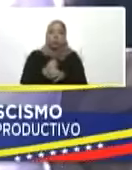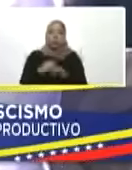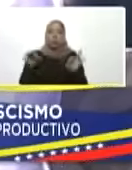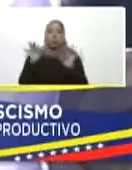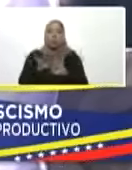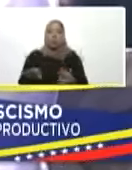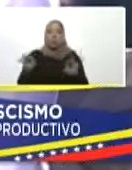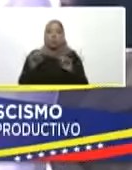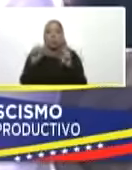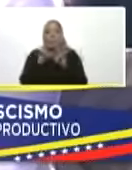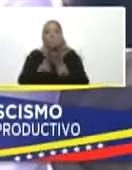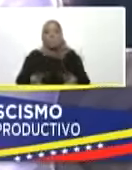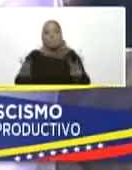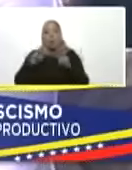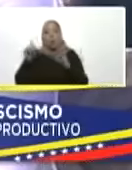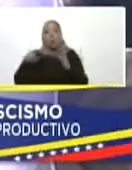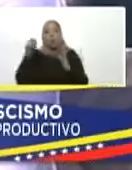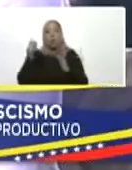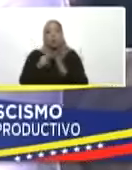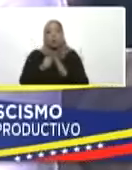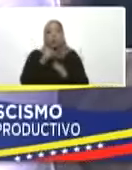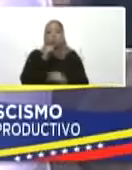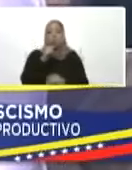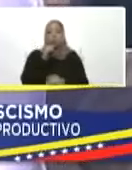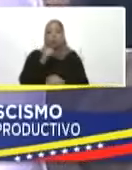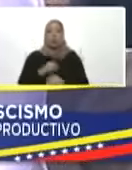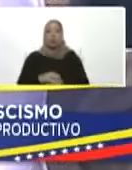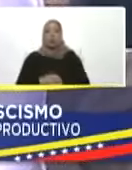de valores, espiritual. Está en juego el